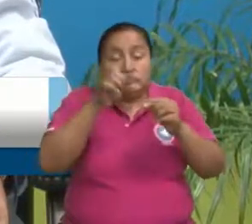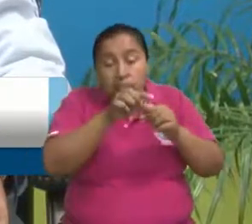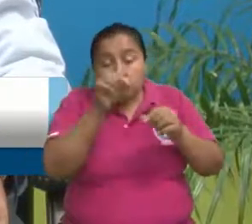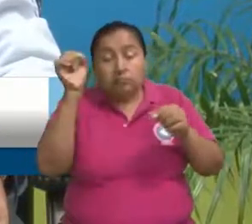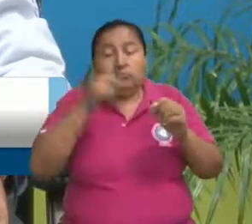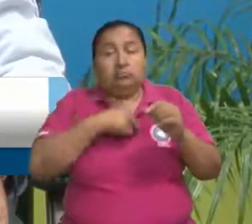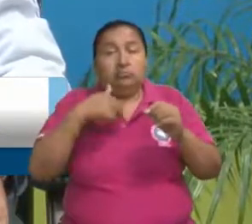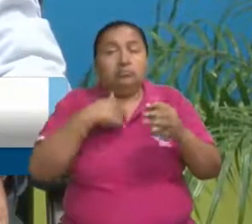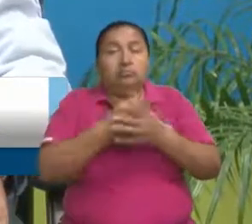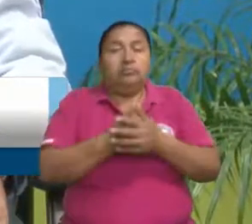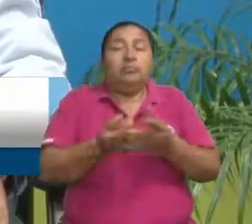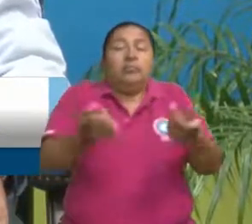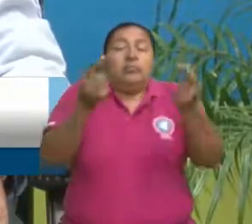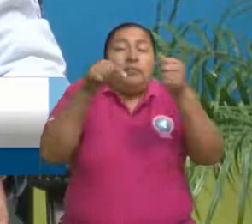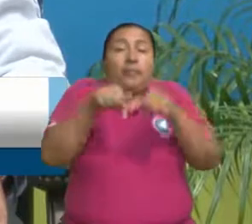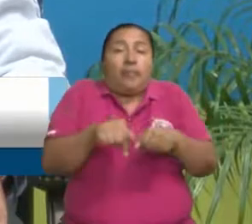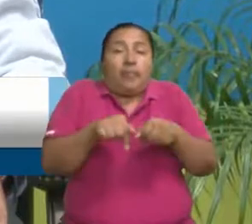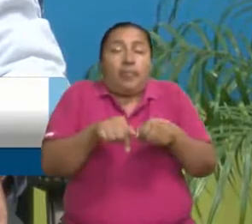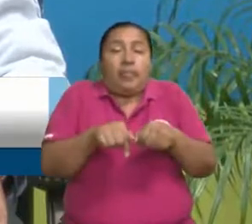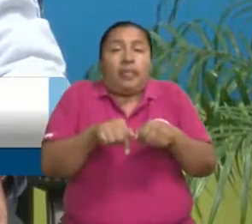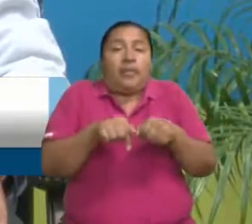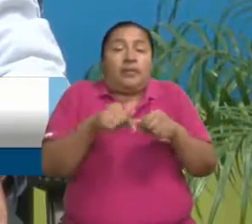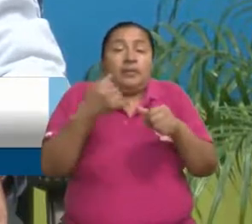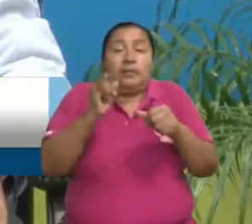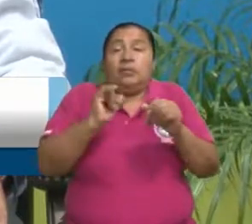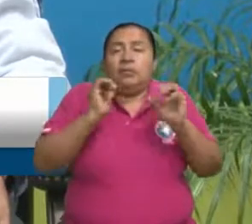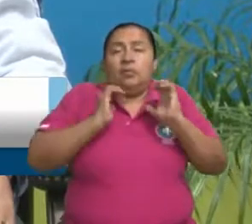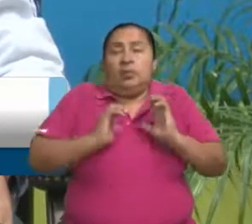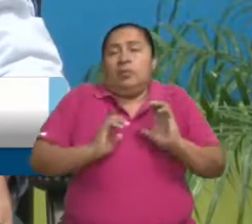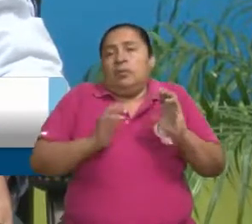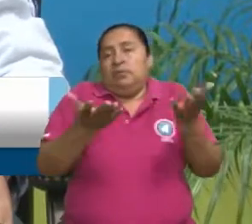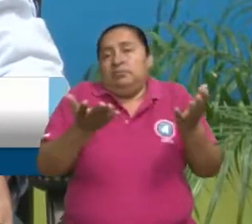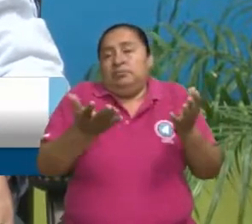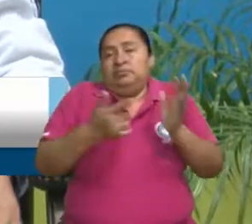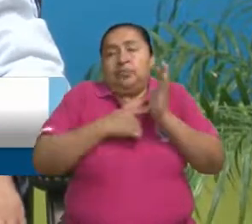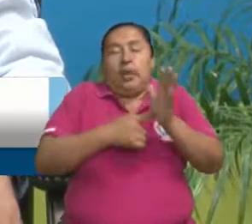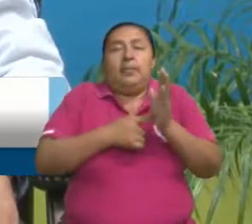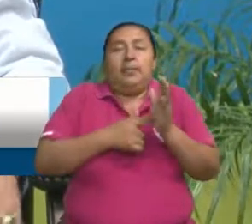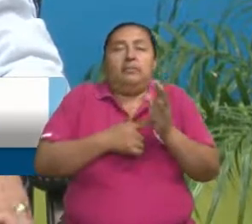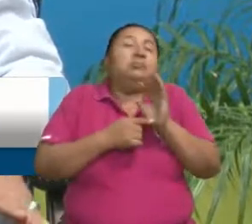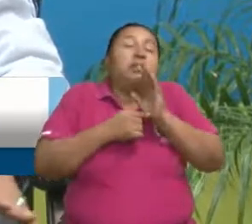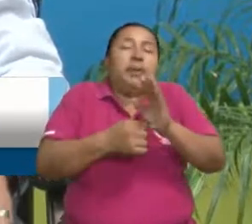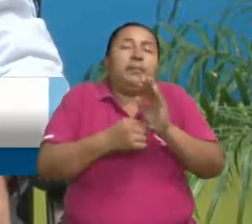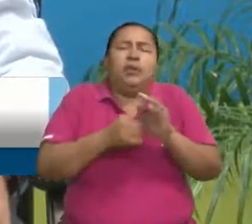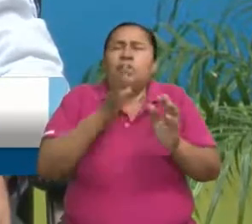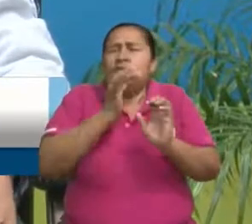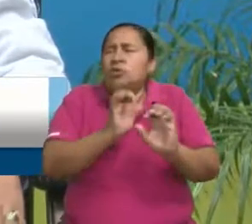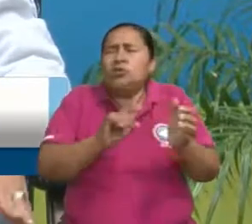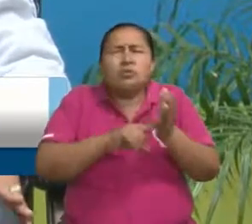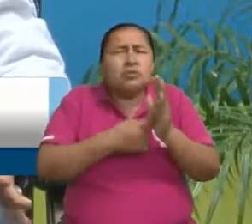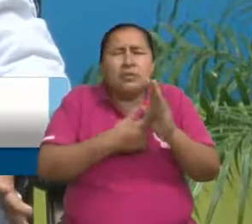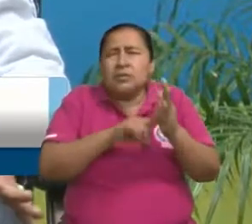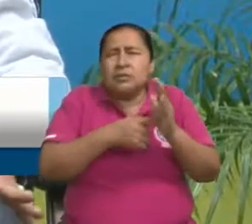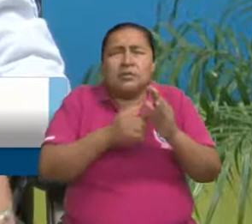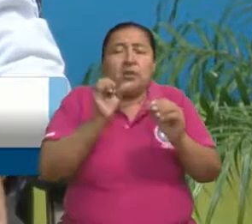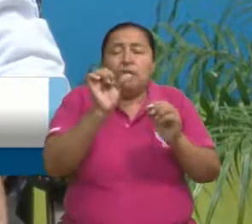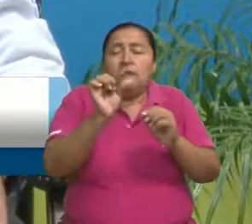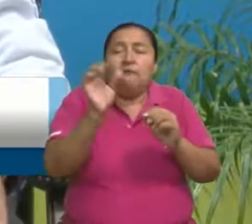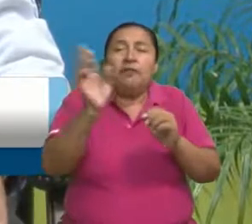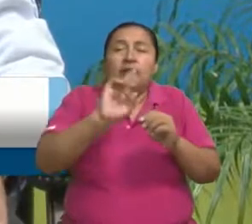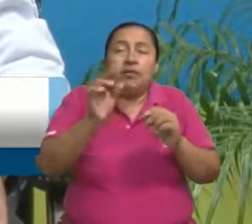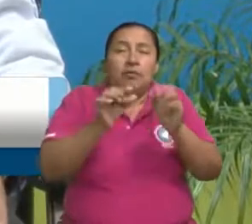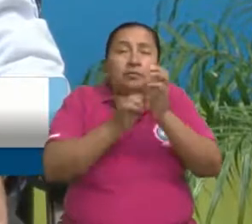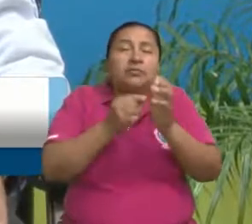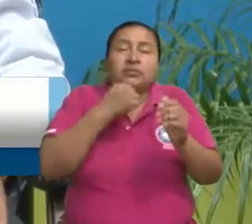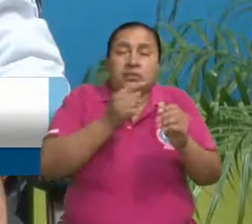extraño. Ahora, si es un cuerpo extraño, por decirte algo, algún frijol, porque los niños son traviesos, se introducen